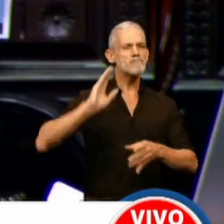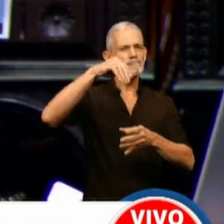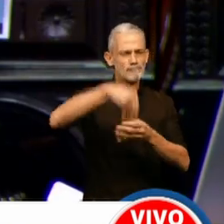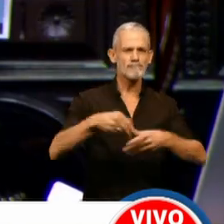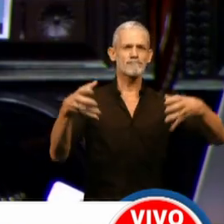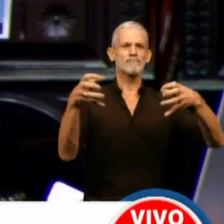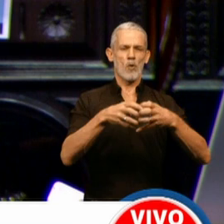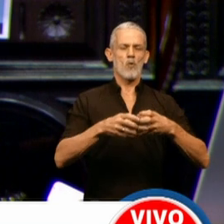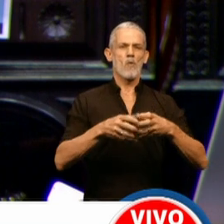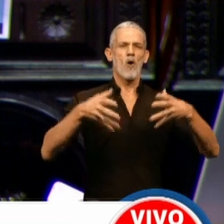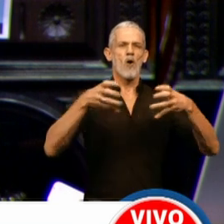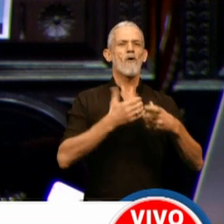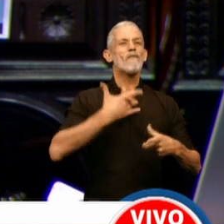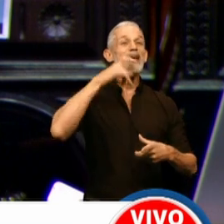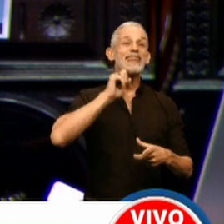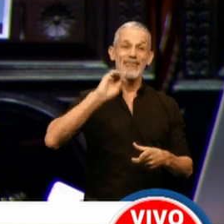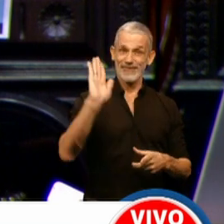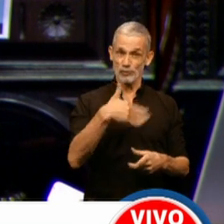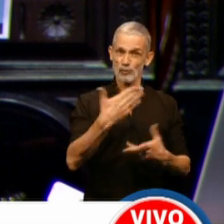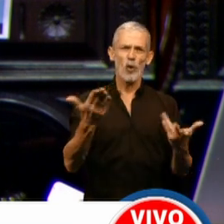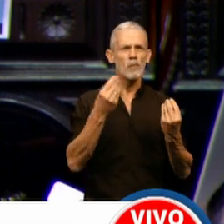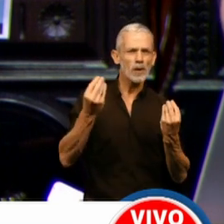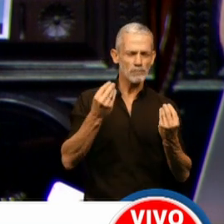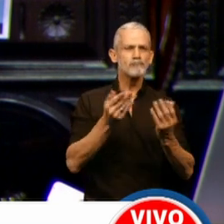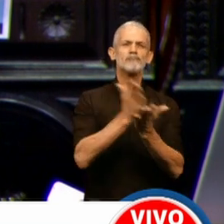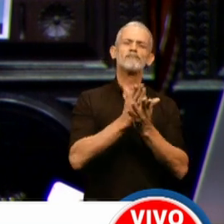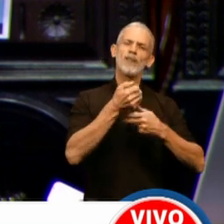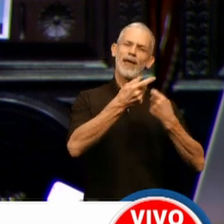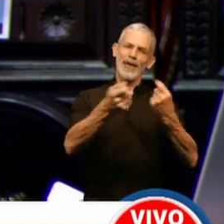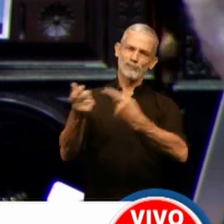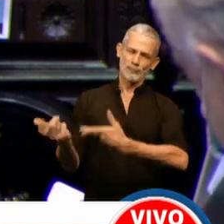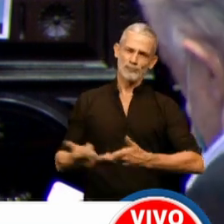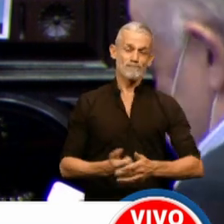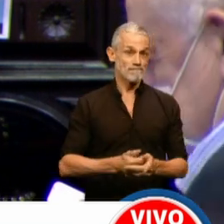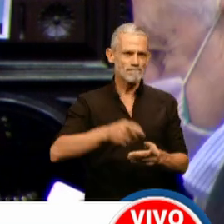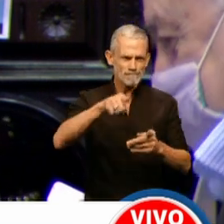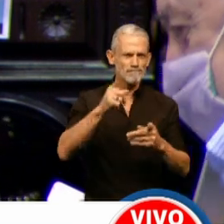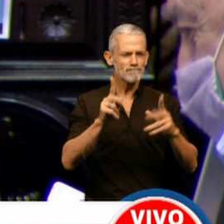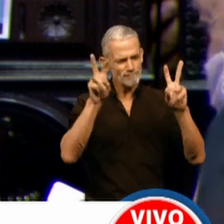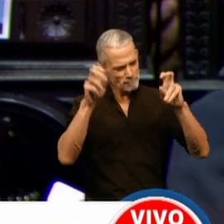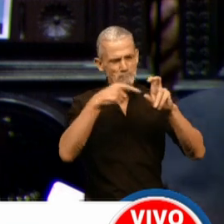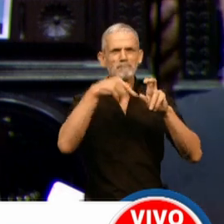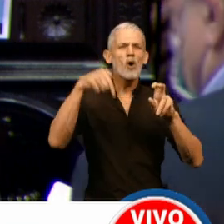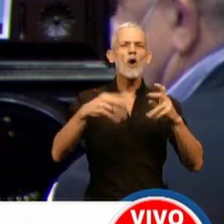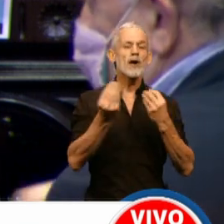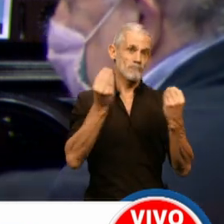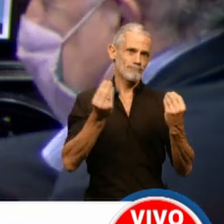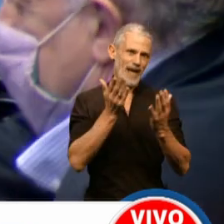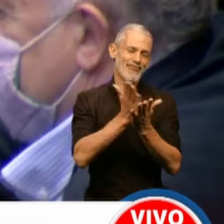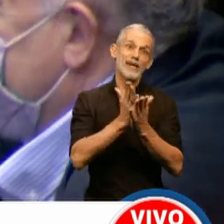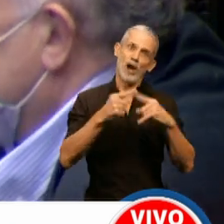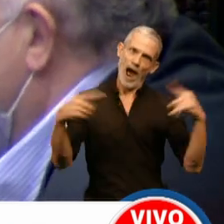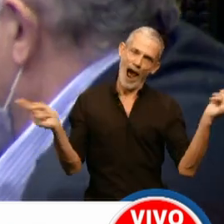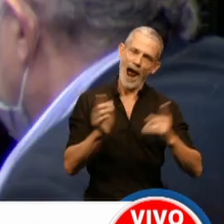de este bloque del frente de todos porque estuvimos ampliando derechos de eso se trató la jornada de hoy una jornada